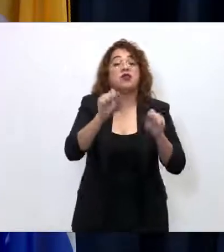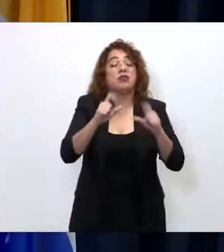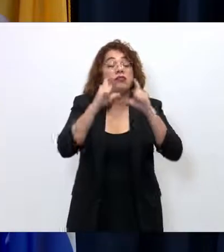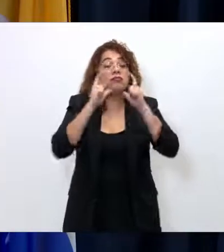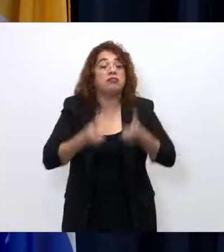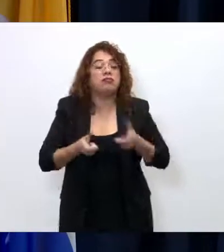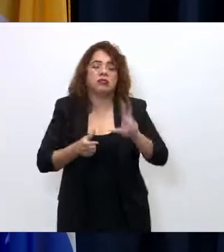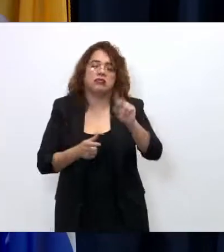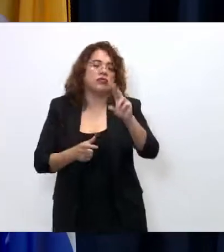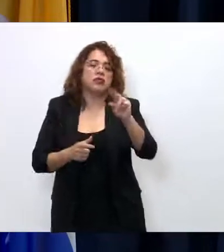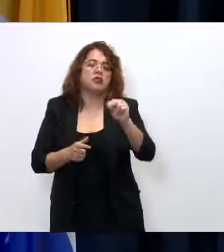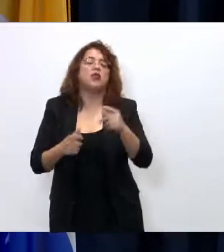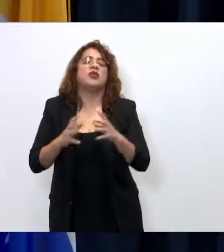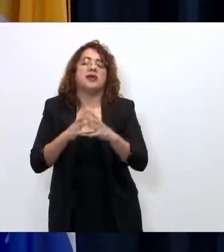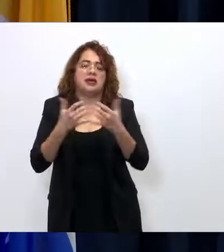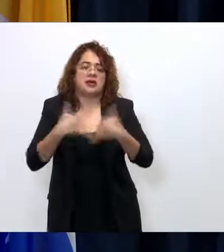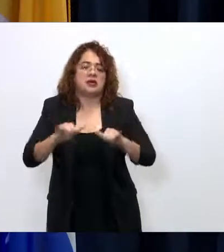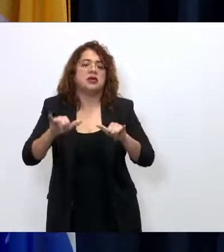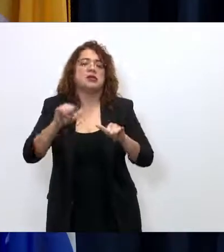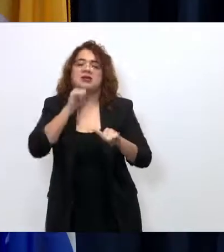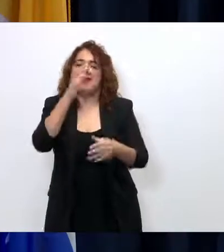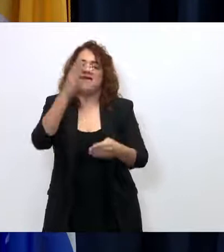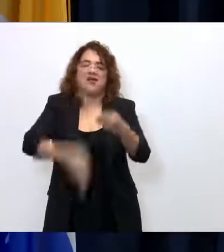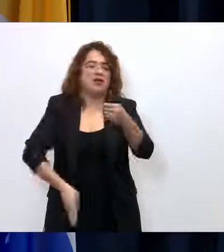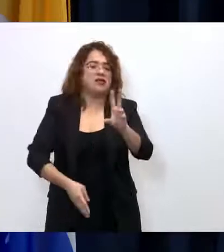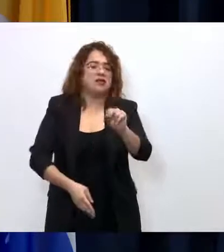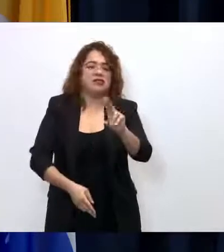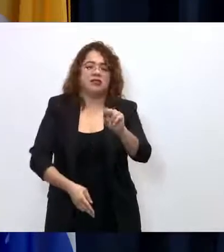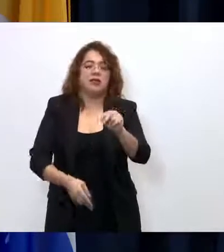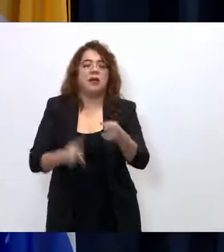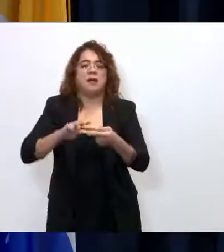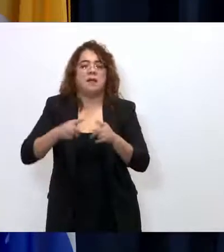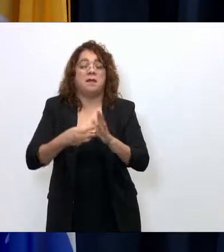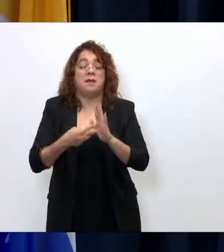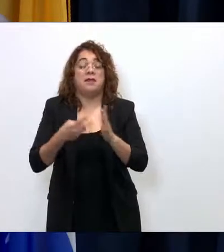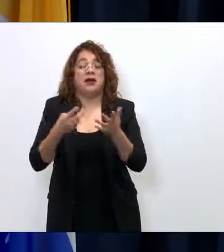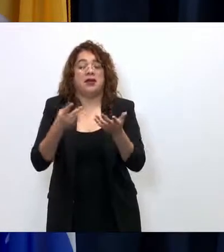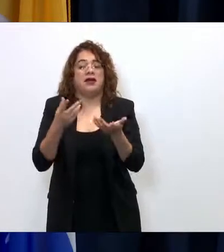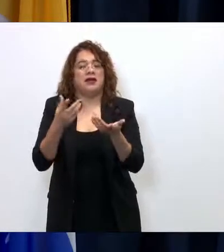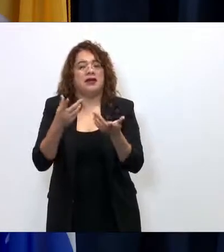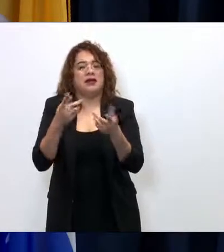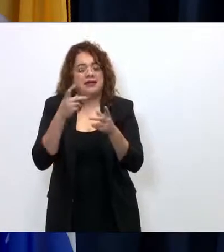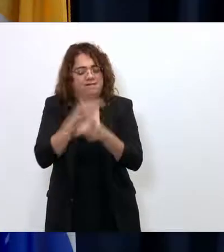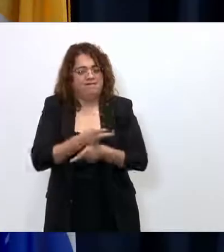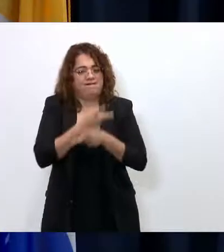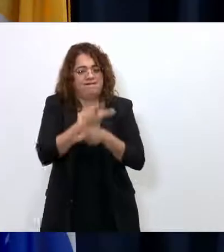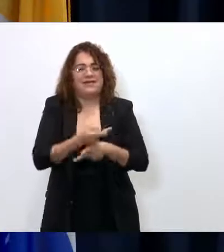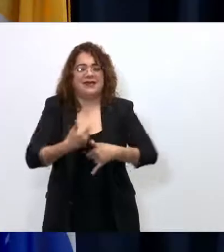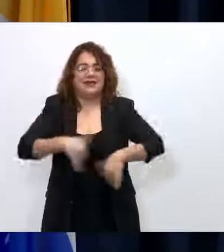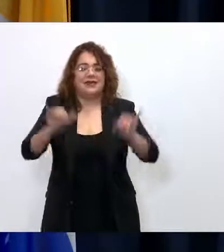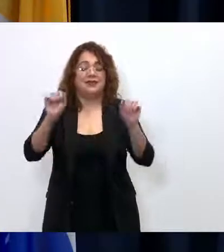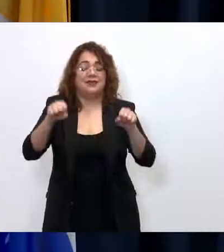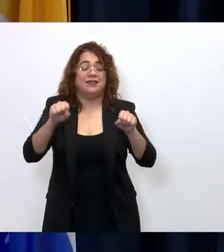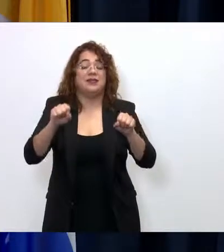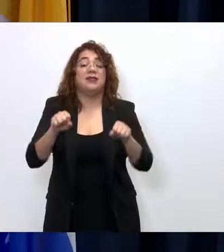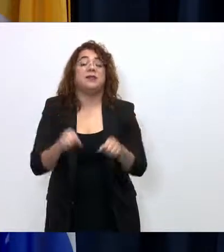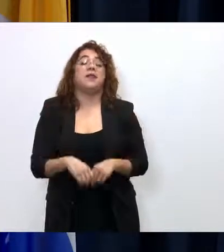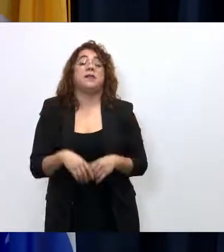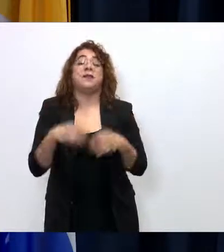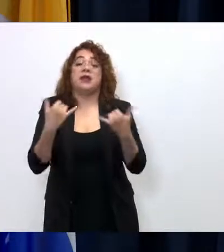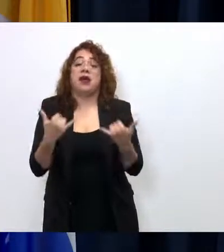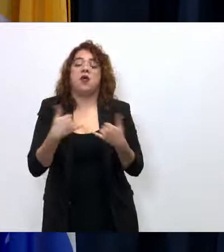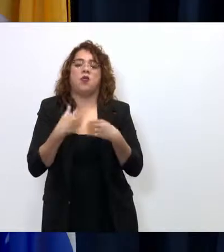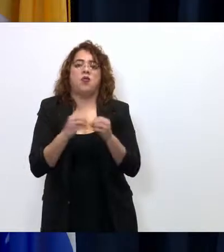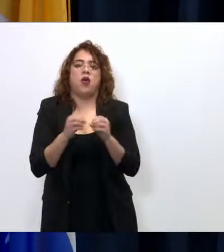otras noticias, a partir de hoy, anunciamos que cualquier persona mayor de 16 años o más